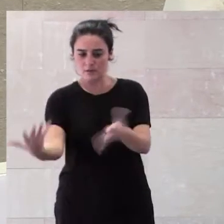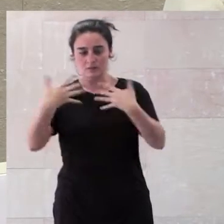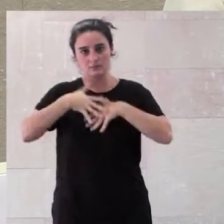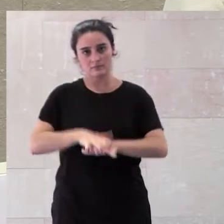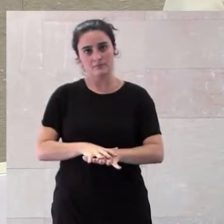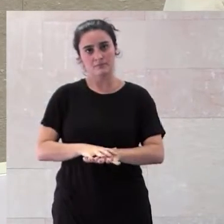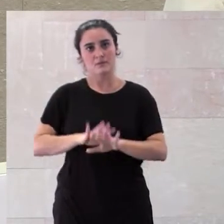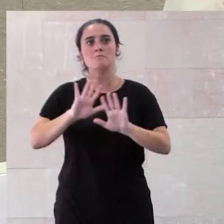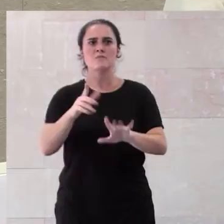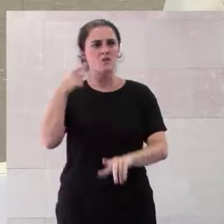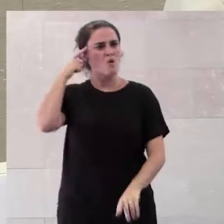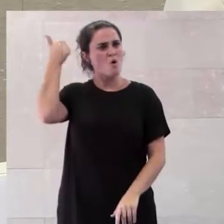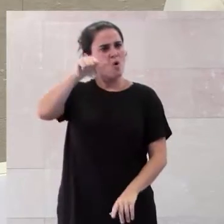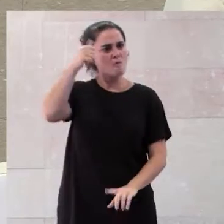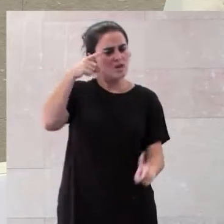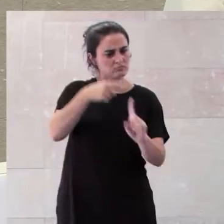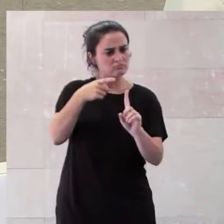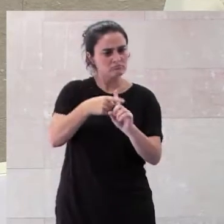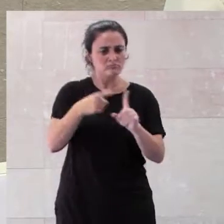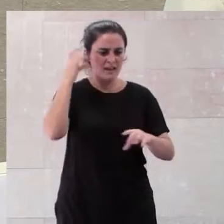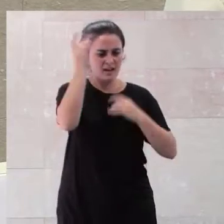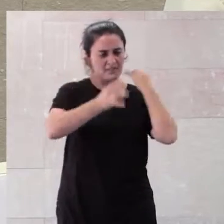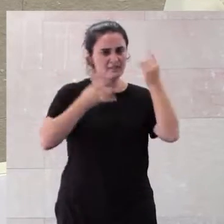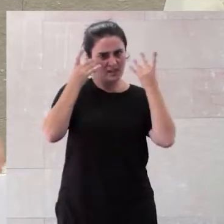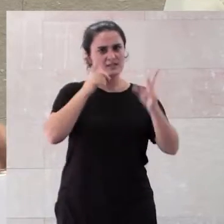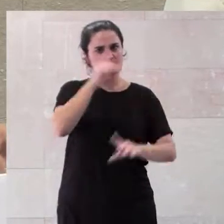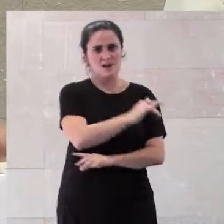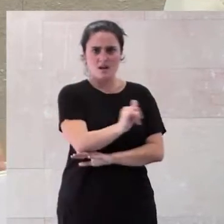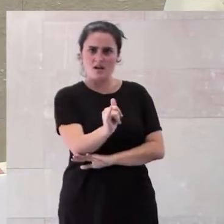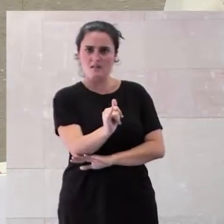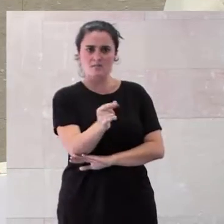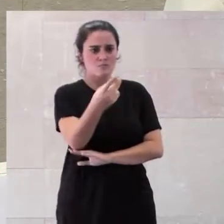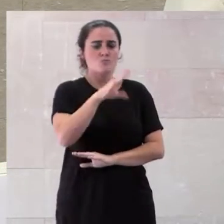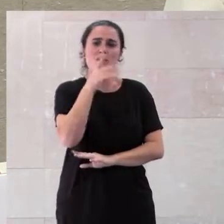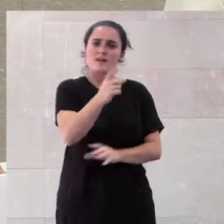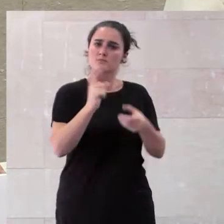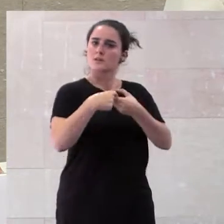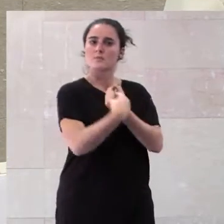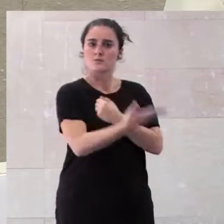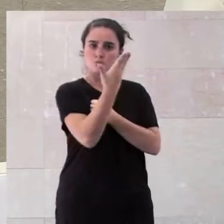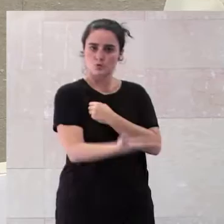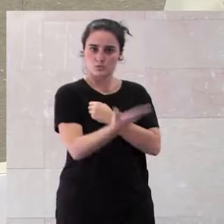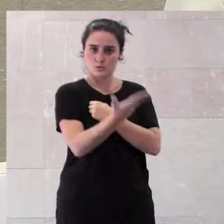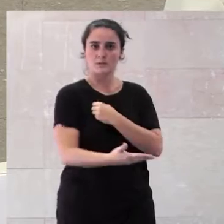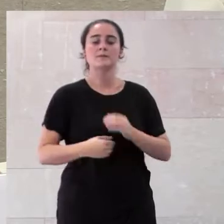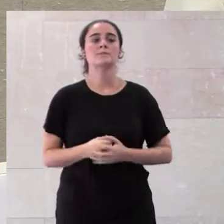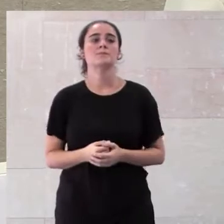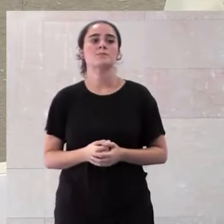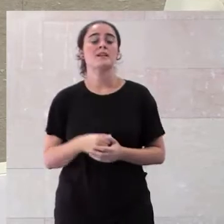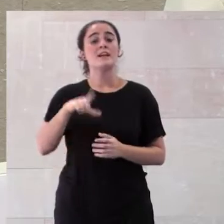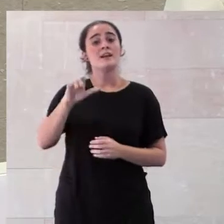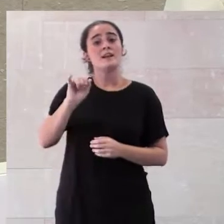actuaciones dirigidas a los hombres cuya implicación y apuesta resulta, por supuesto, absolutamente indispensable. Laia va a